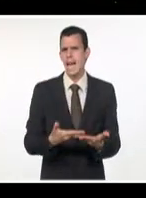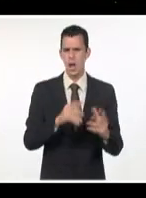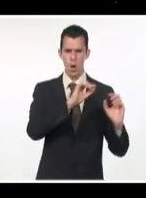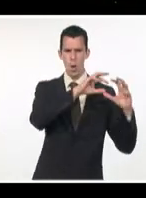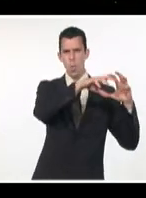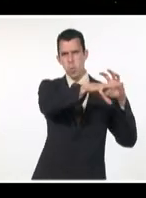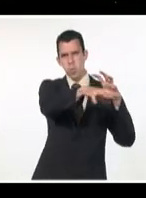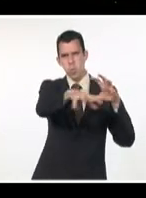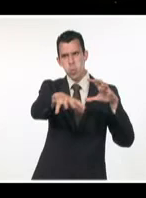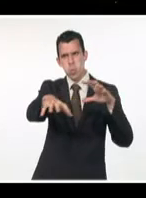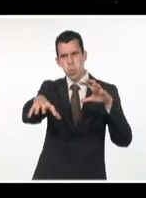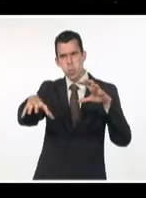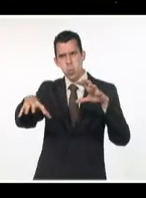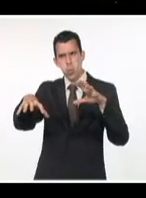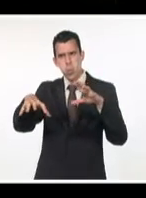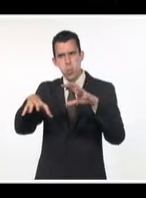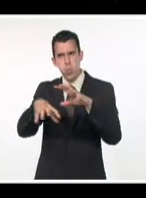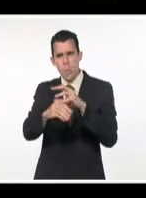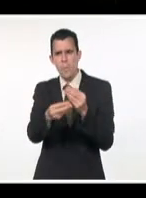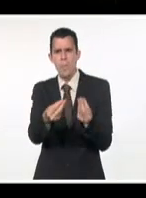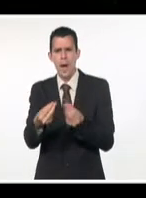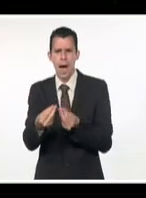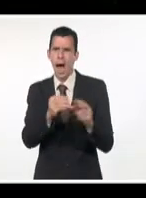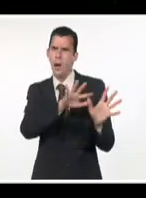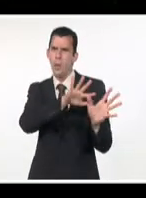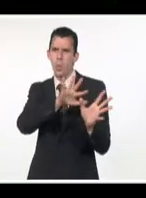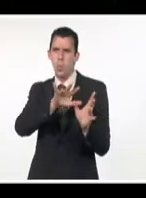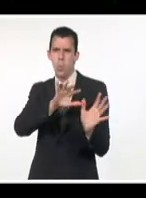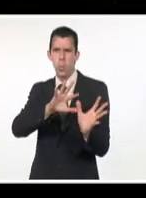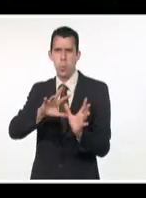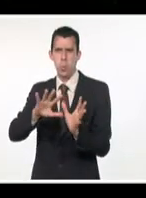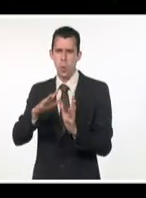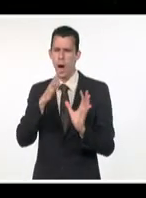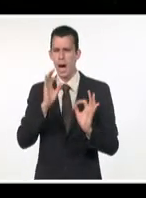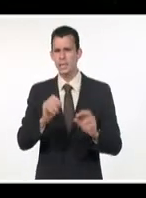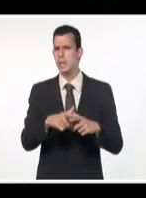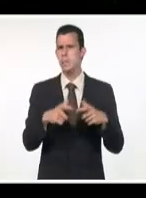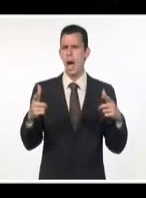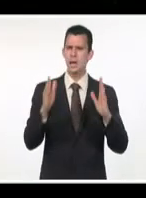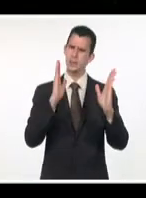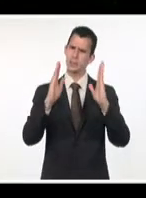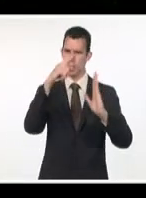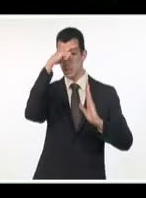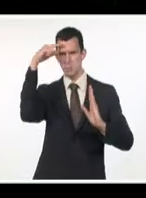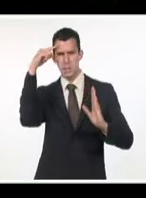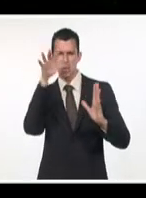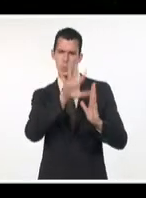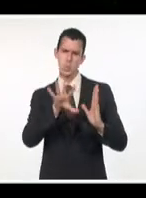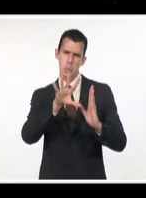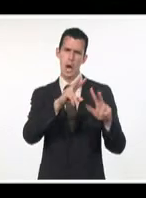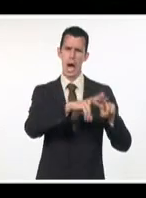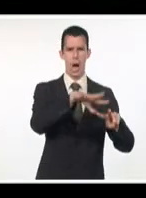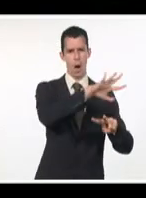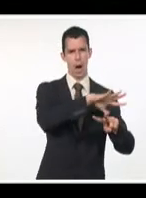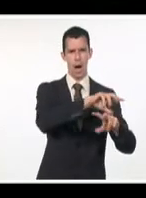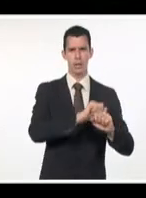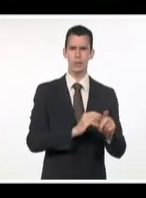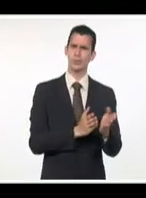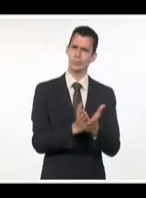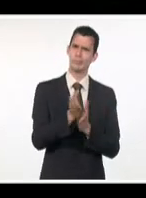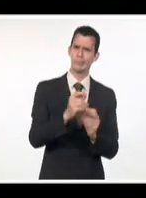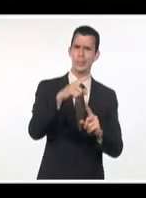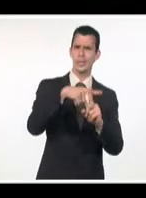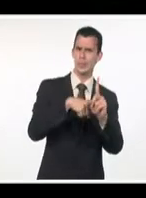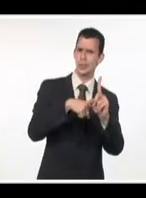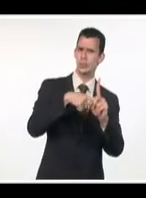centro y el oriente de nuestro país también algunos en la parte occidental y las temperaturas extremas se mantendrán muy elevadas y con poca variación